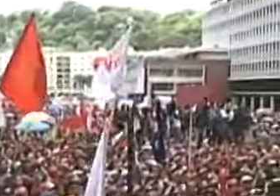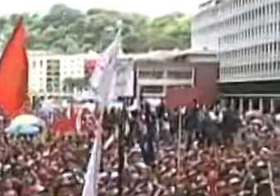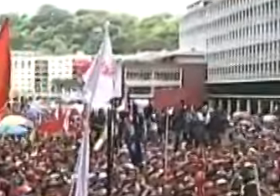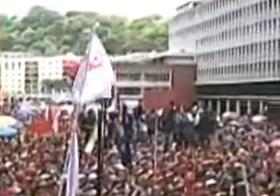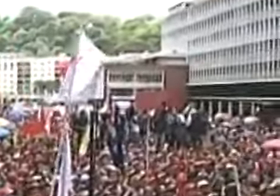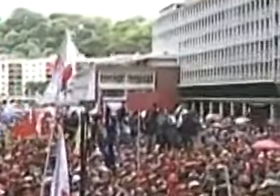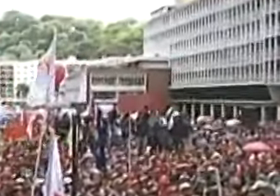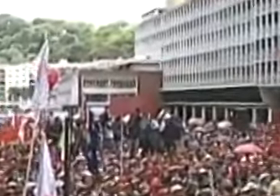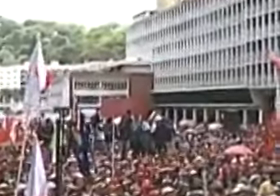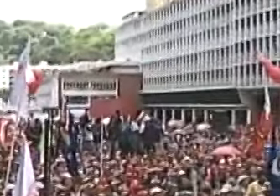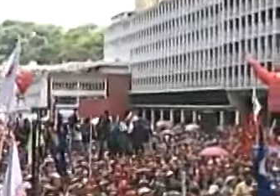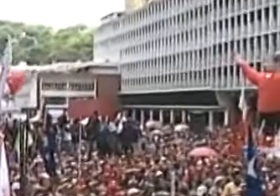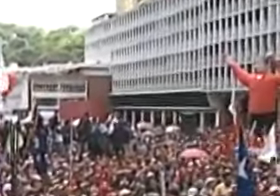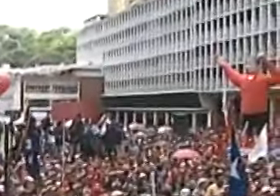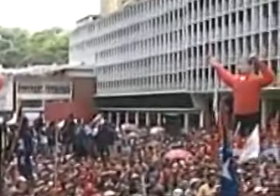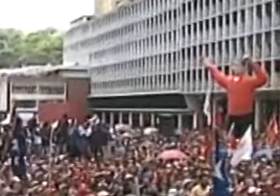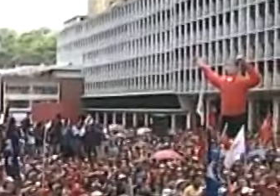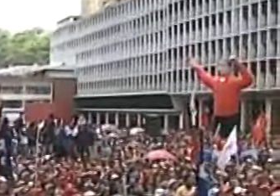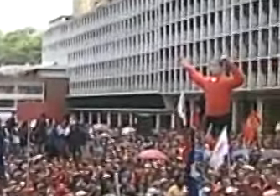al IPC,